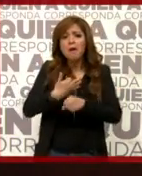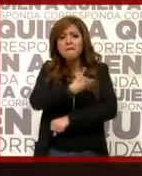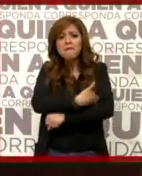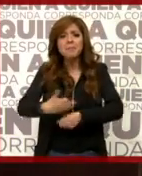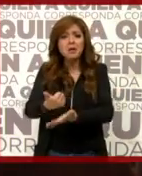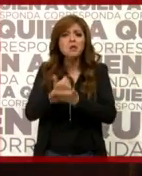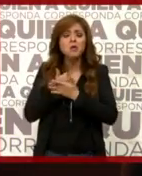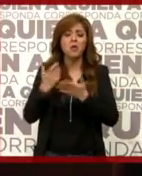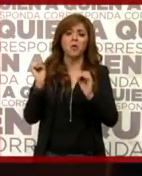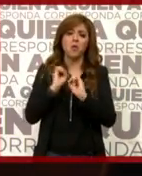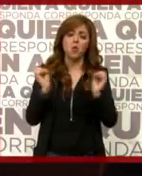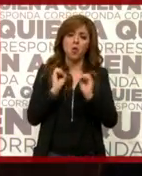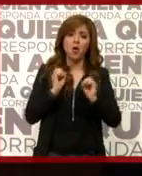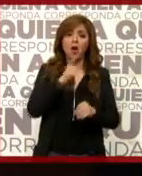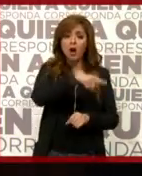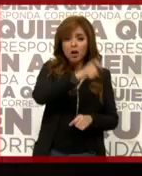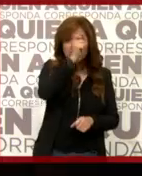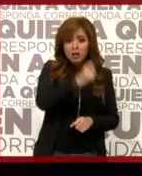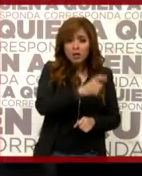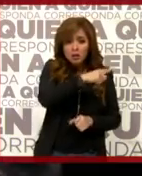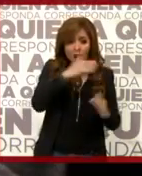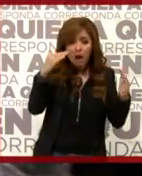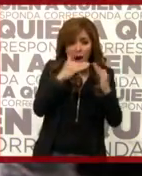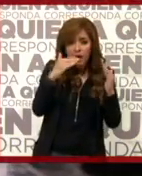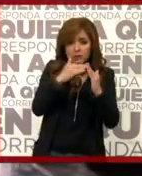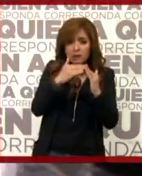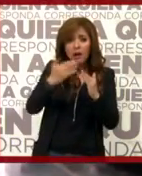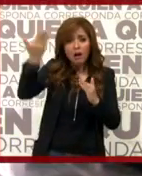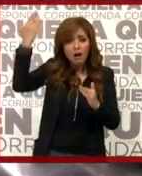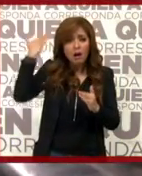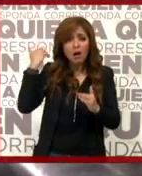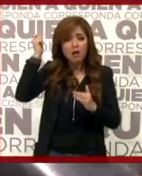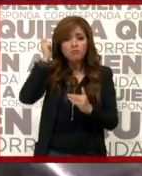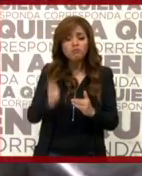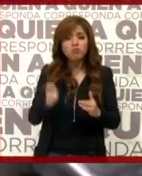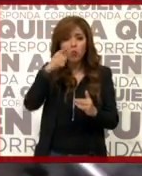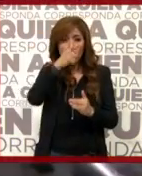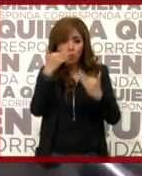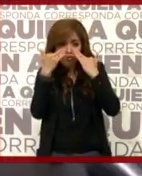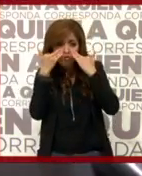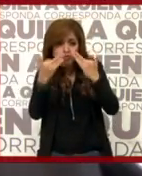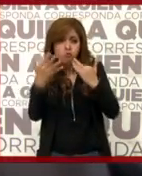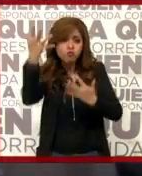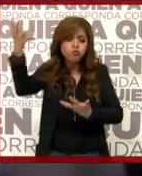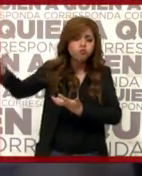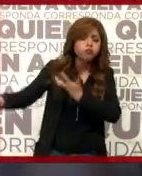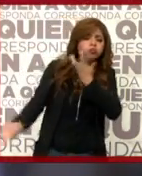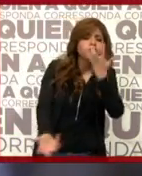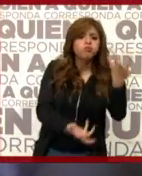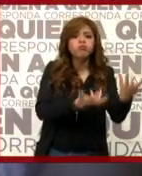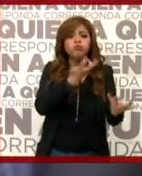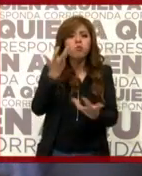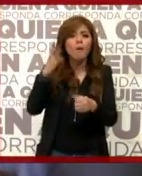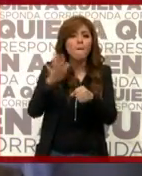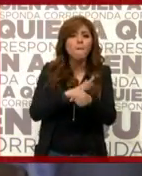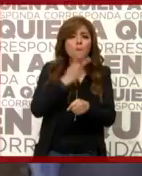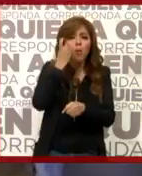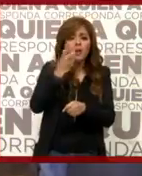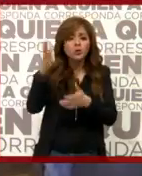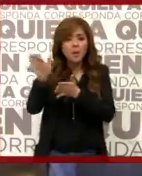las paredes de su casa hace algunos años fueron testigos de un incendio lo que provocó que perdiera